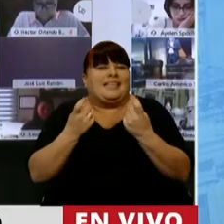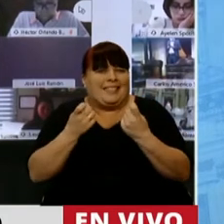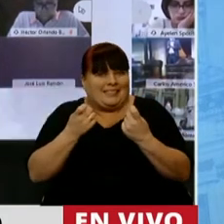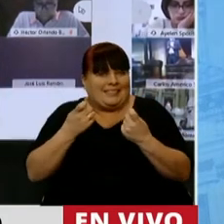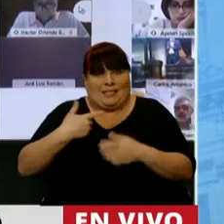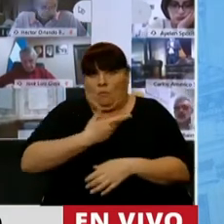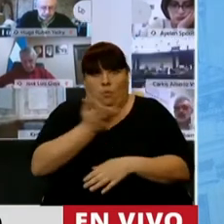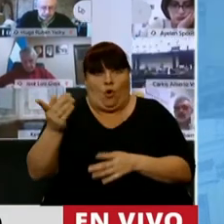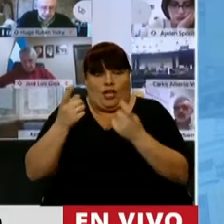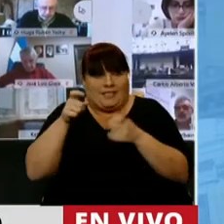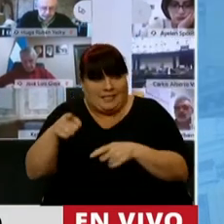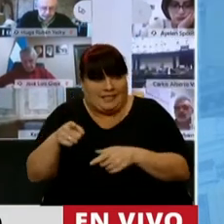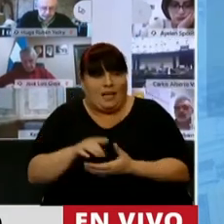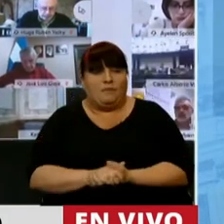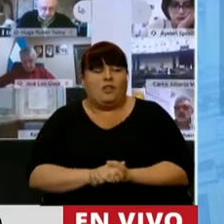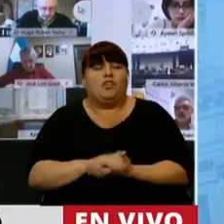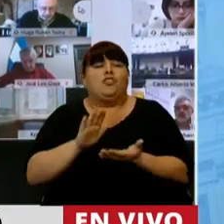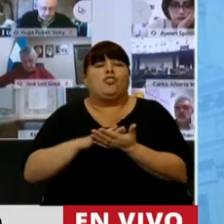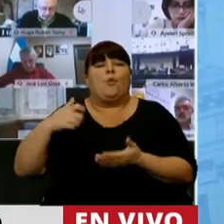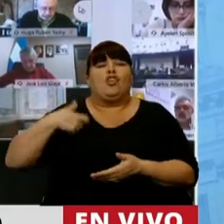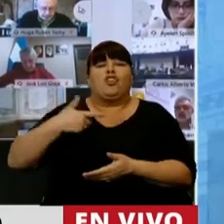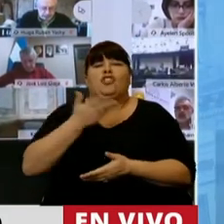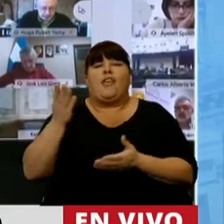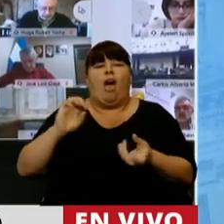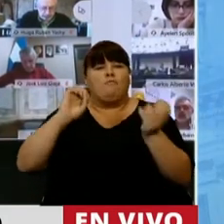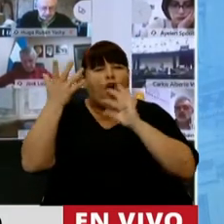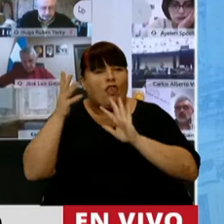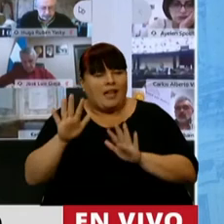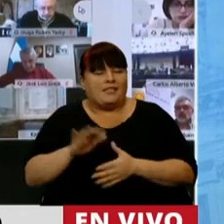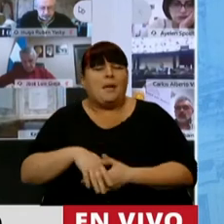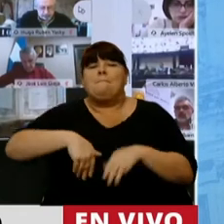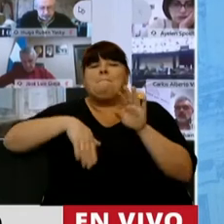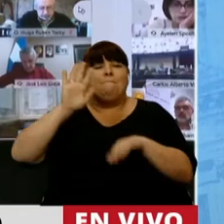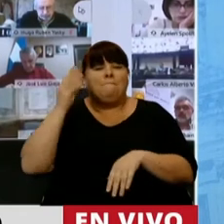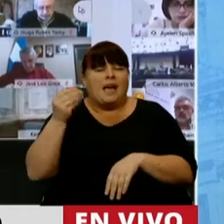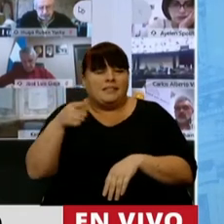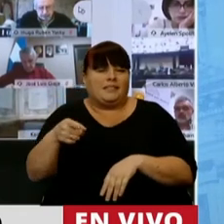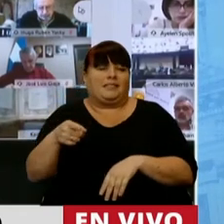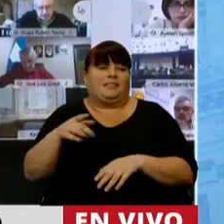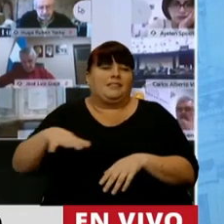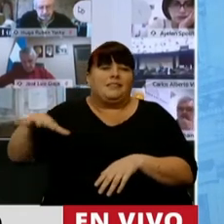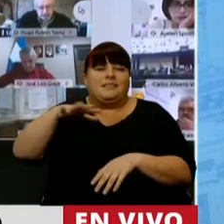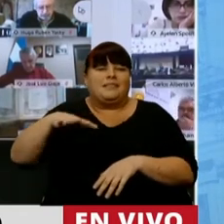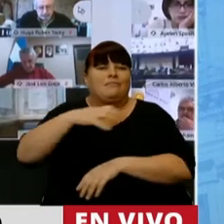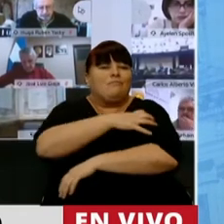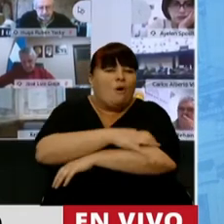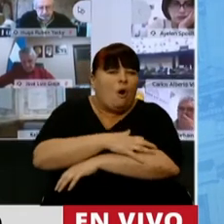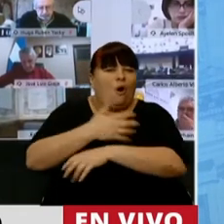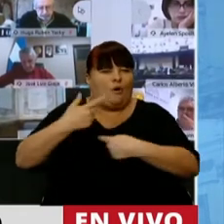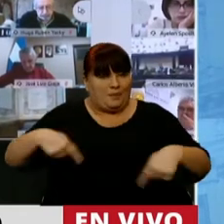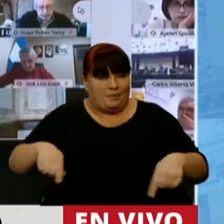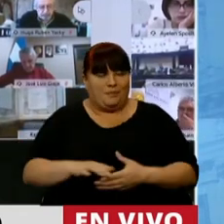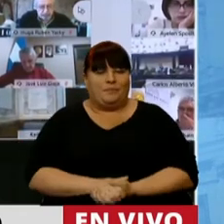necesidades públicas relativas en las sociedades modernas, especialmente en los sectores más